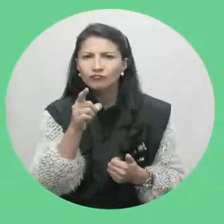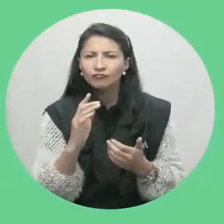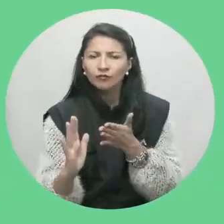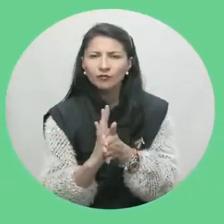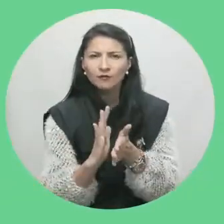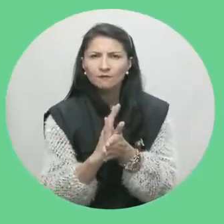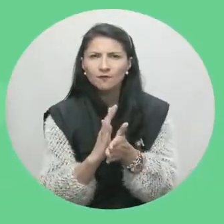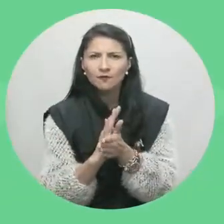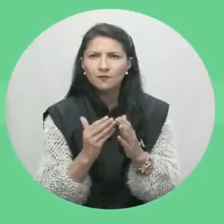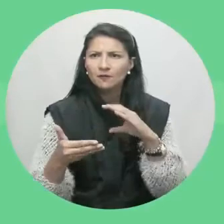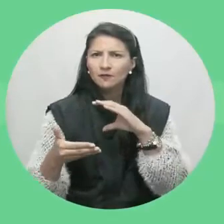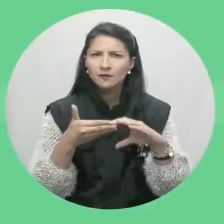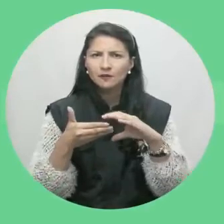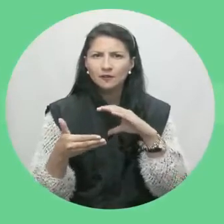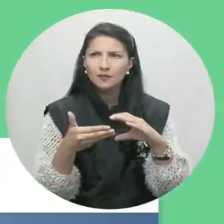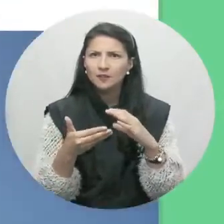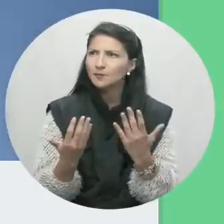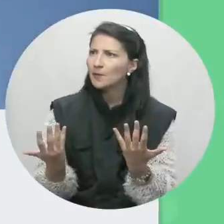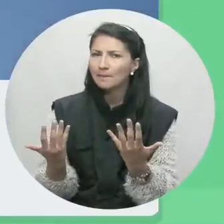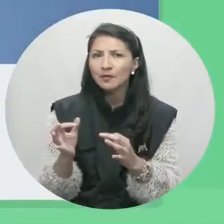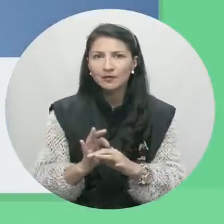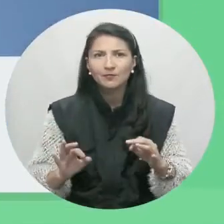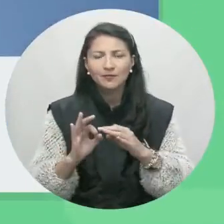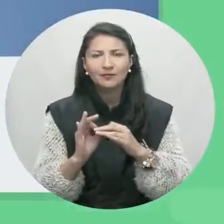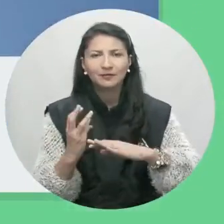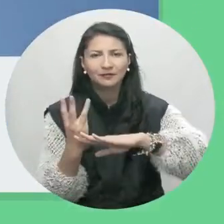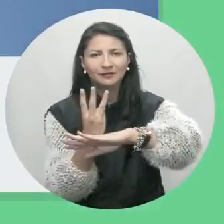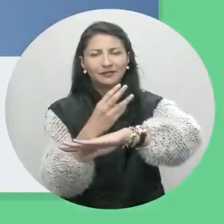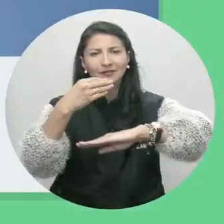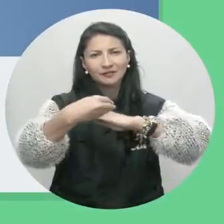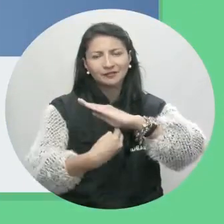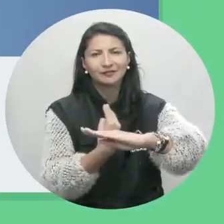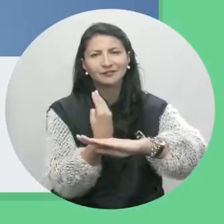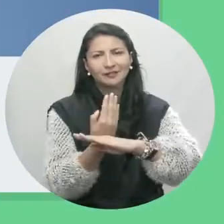mayor información sobre el pronóstico del tiempo, visítenos en